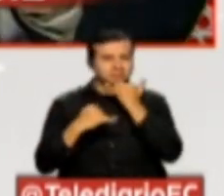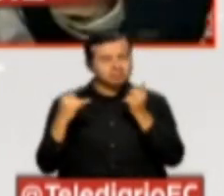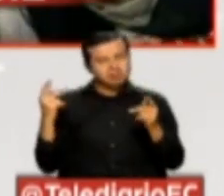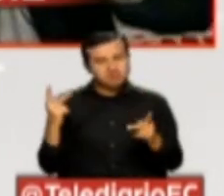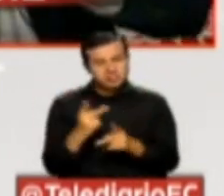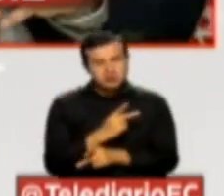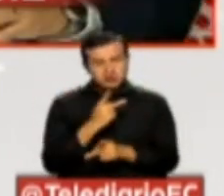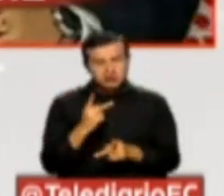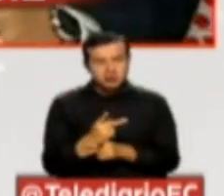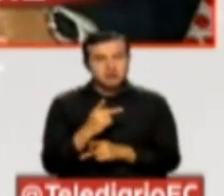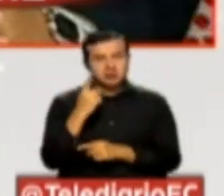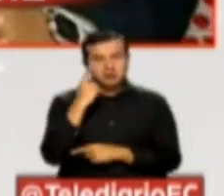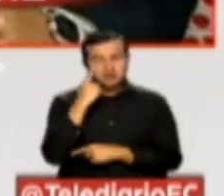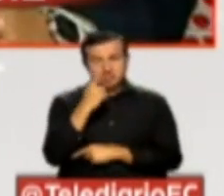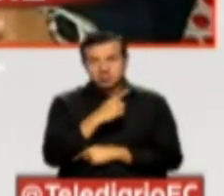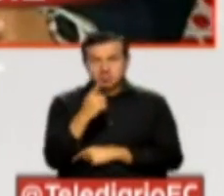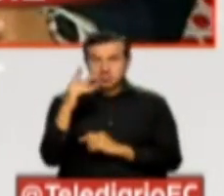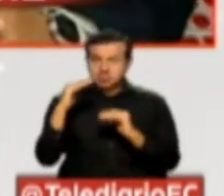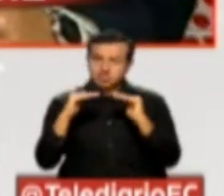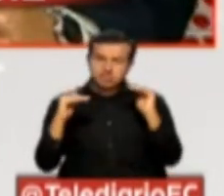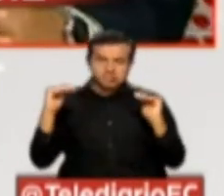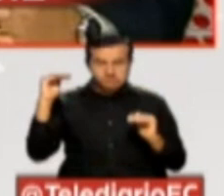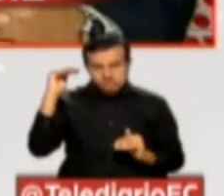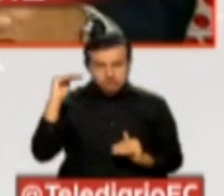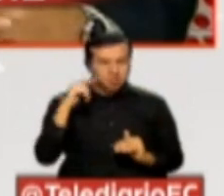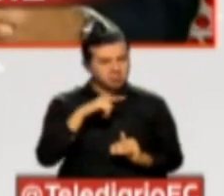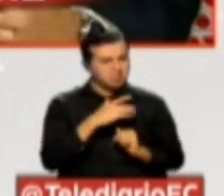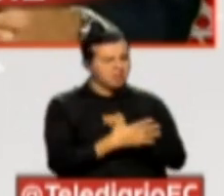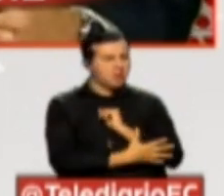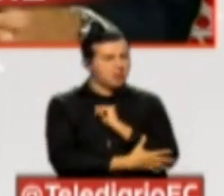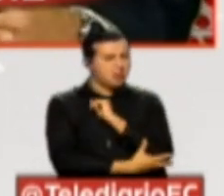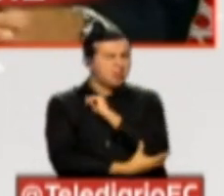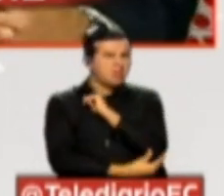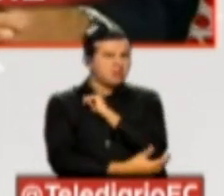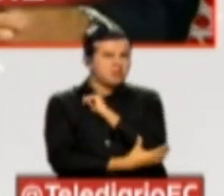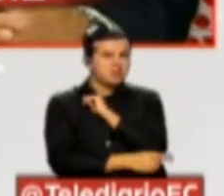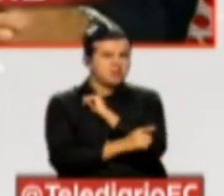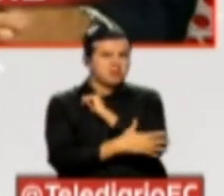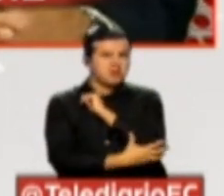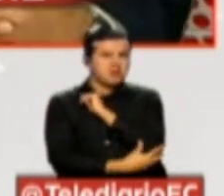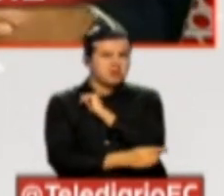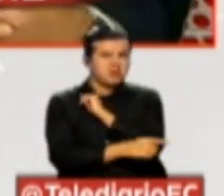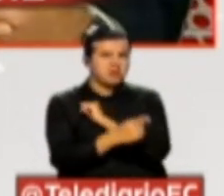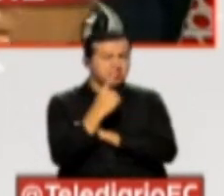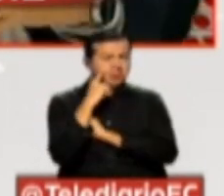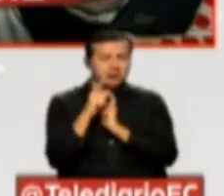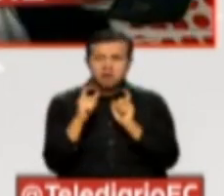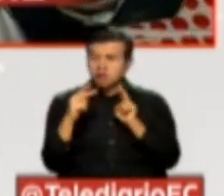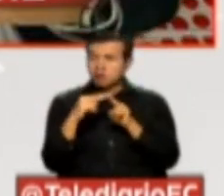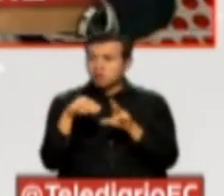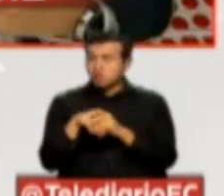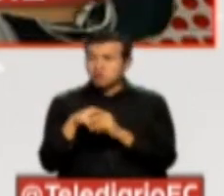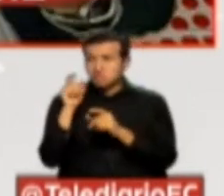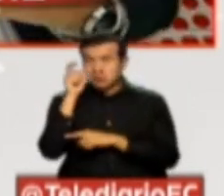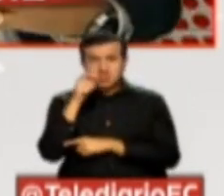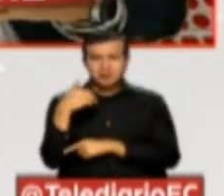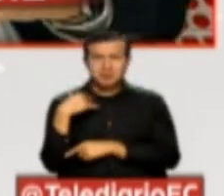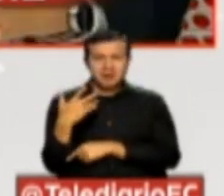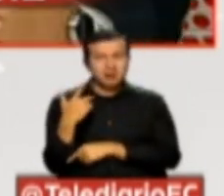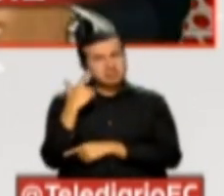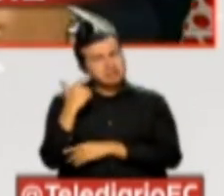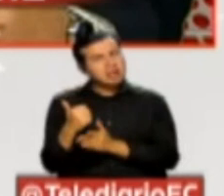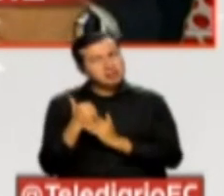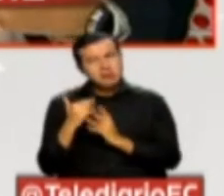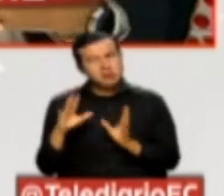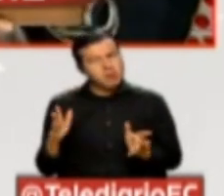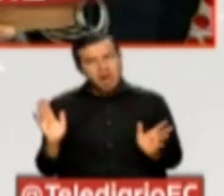está compaginado con la desigualdad, ya que una persona pobre no tiene gente conocida dentro de la fiscalía que pueda